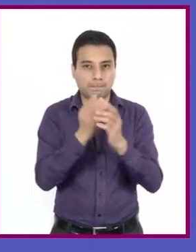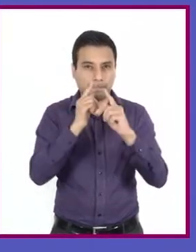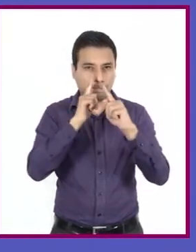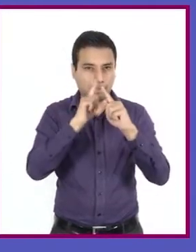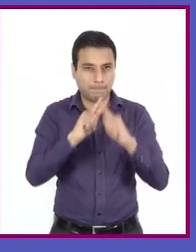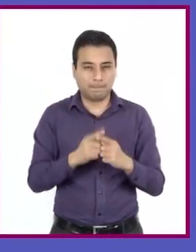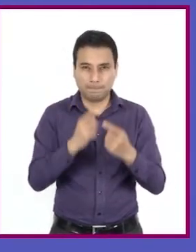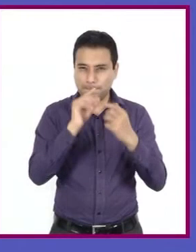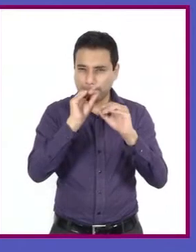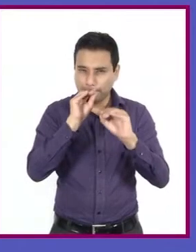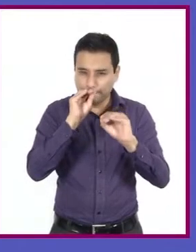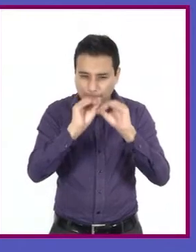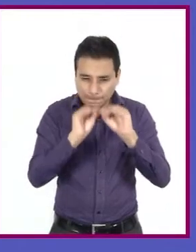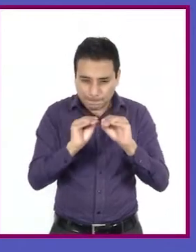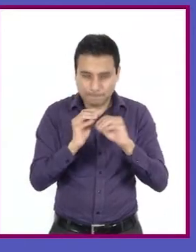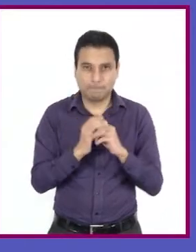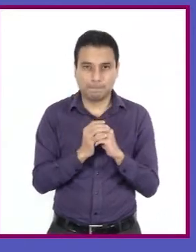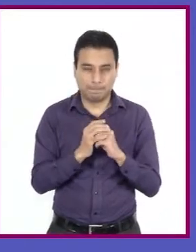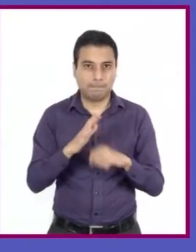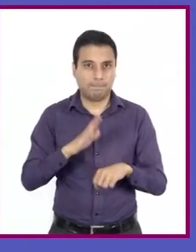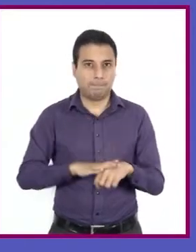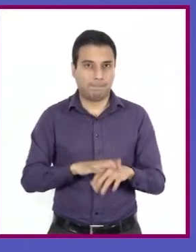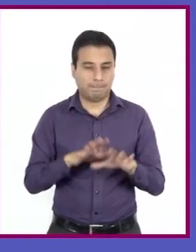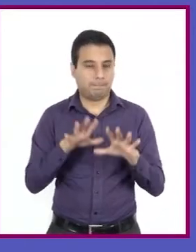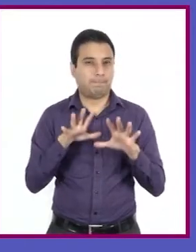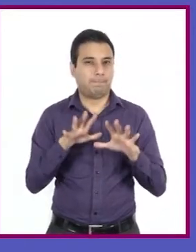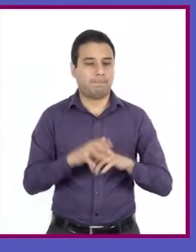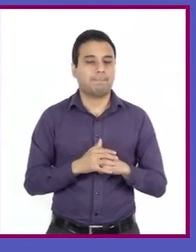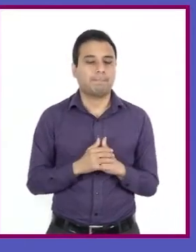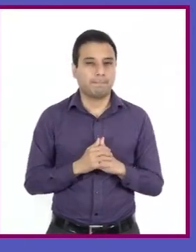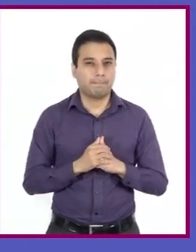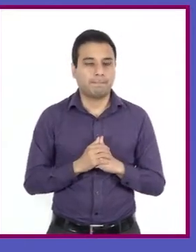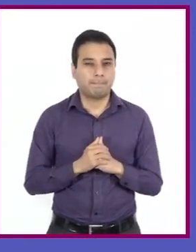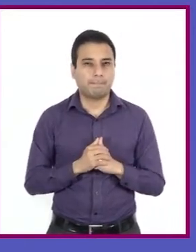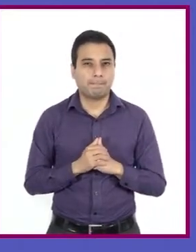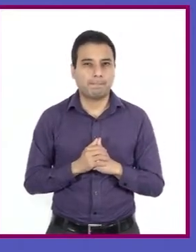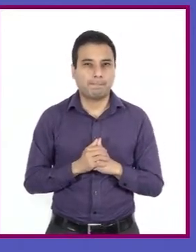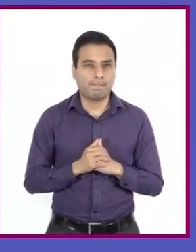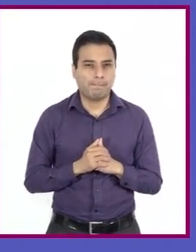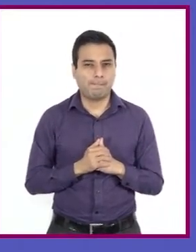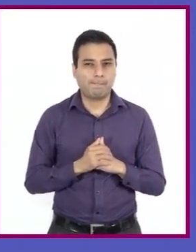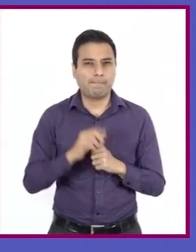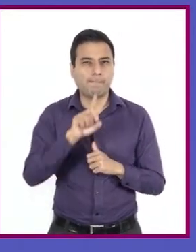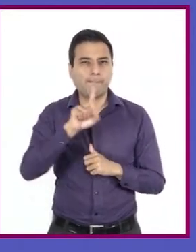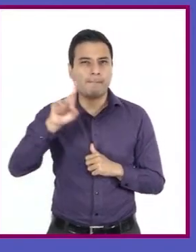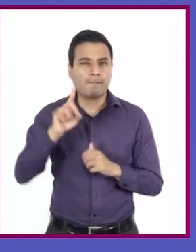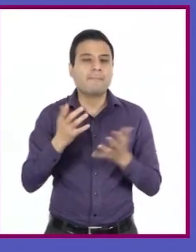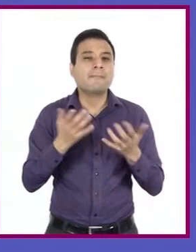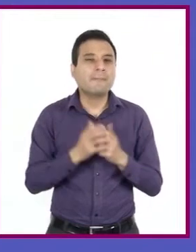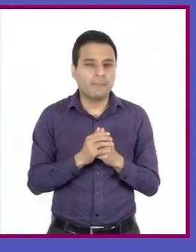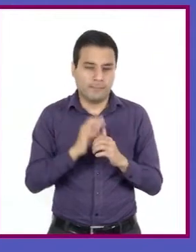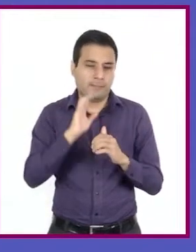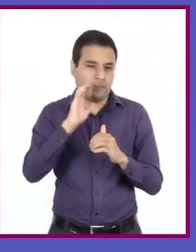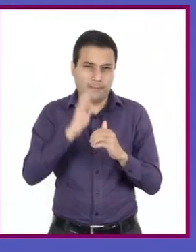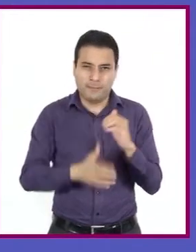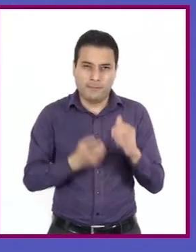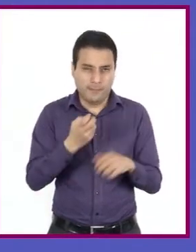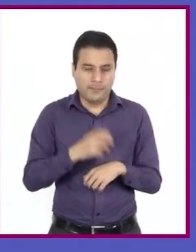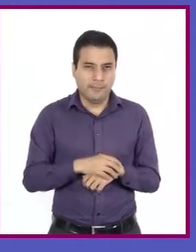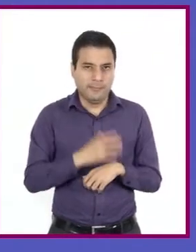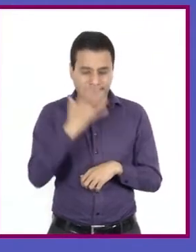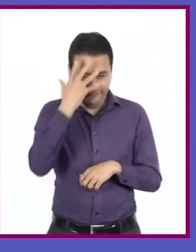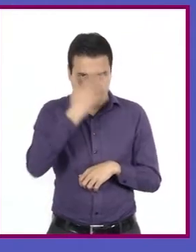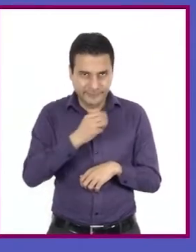para que su caligrama tuviera otro efecto en el lector. Lo que observan del lado derecho fue el resultado final. Genial, ¿no